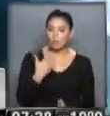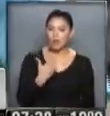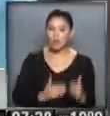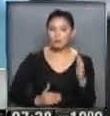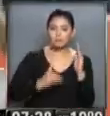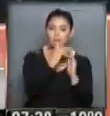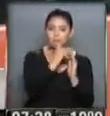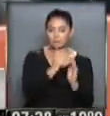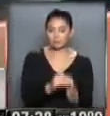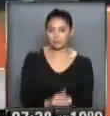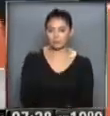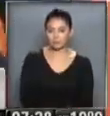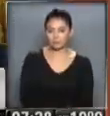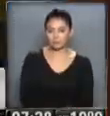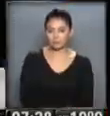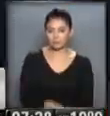marcador, lógicamente.